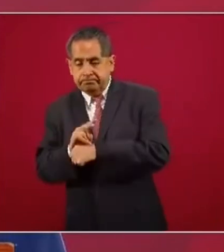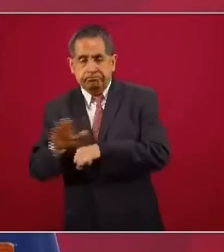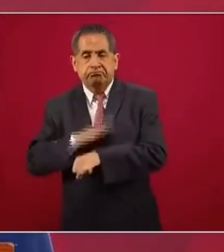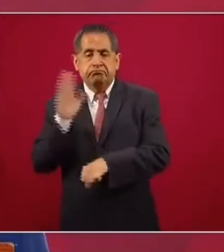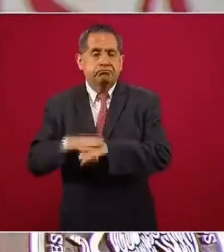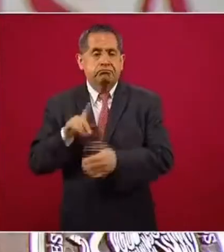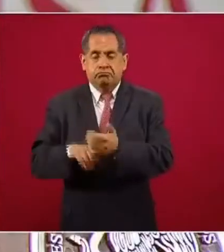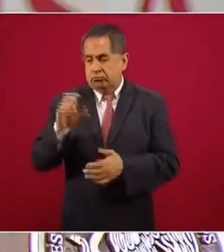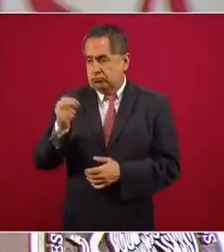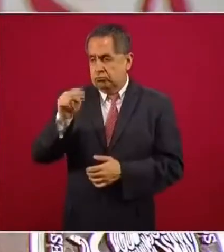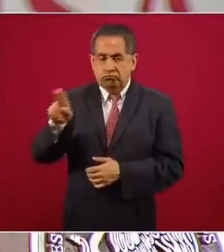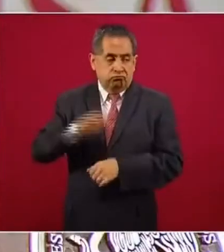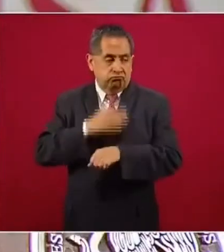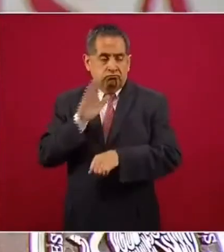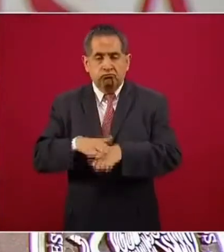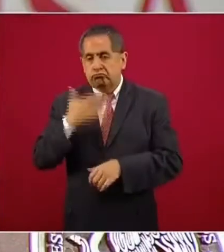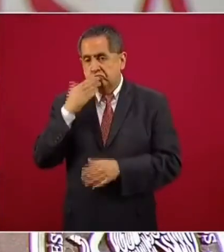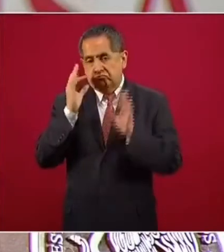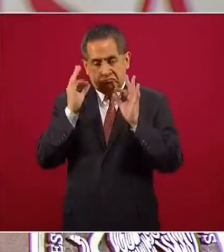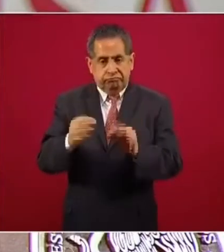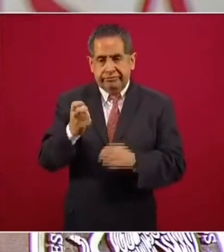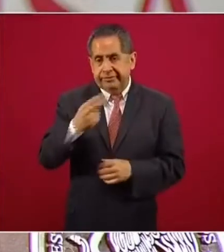de la Organización Mundial de la Salud y por las mejores